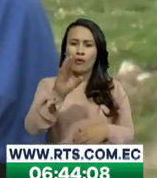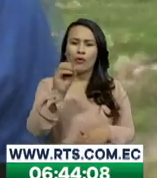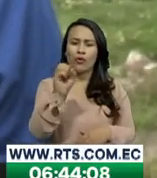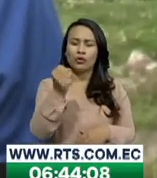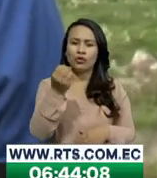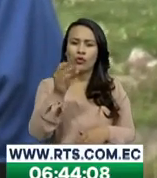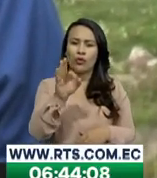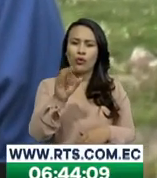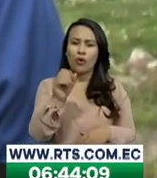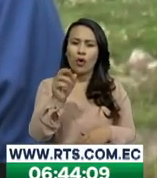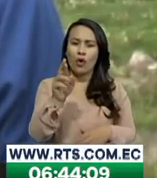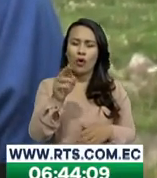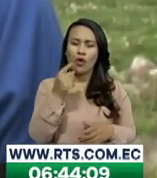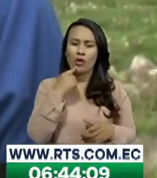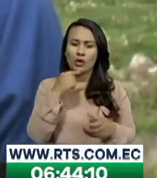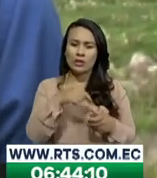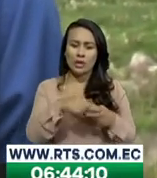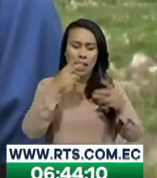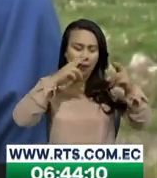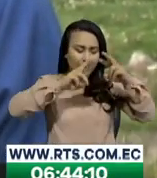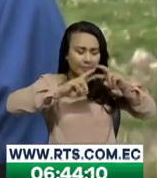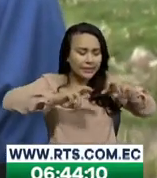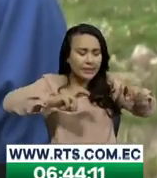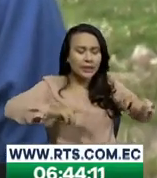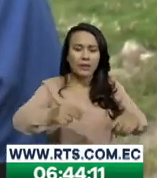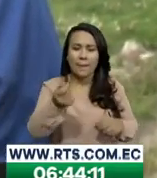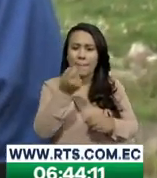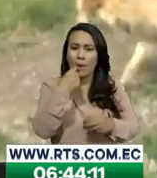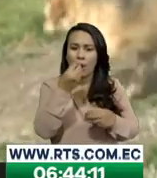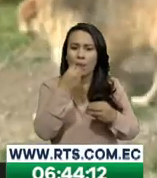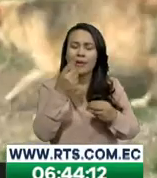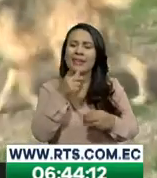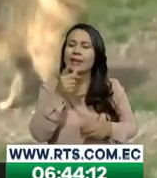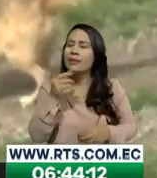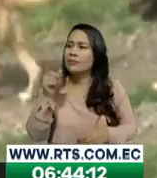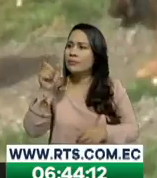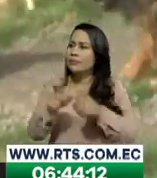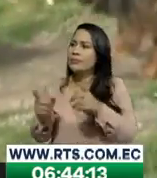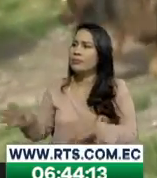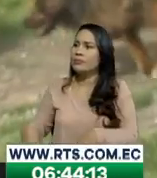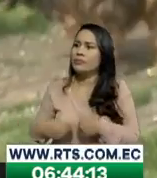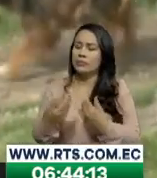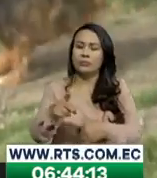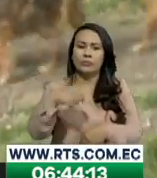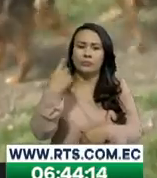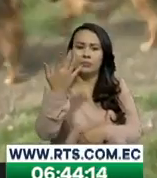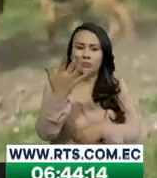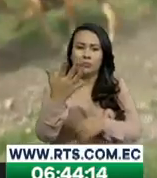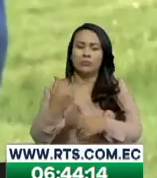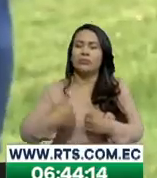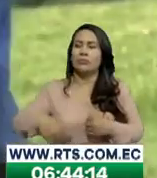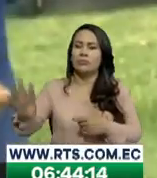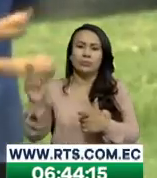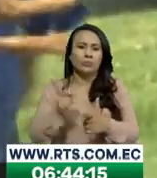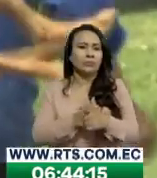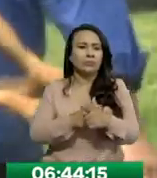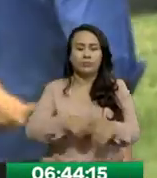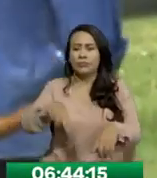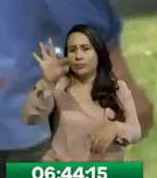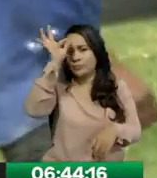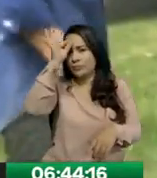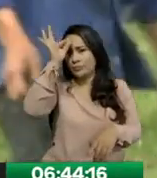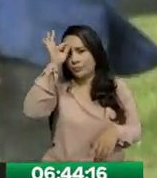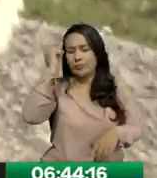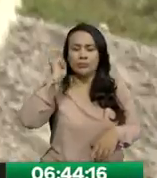Pepa. Estamos todavía en investigaciones para ver quién fue. Los otros 5 canes afectados fueron llevados a una clínica veterinaria